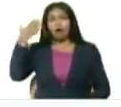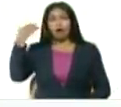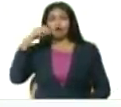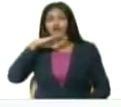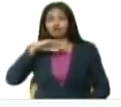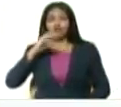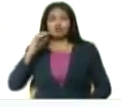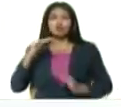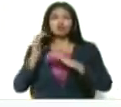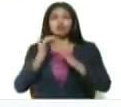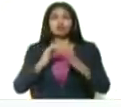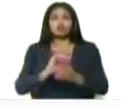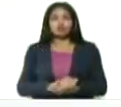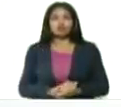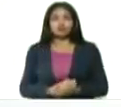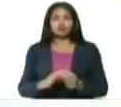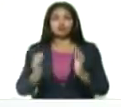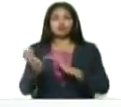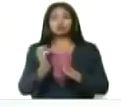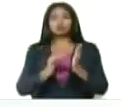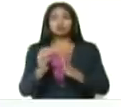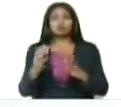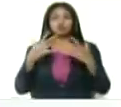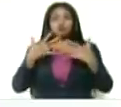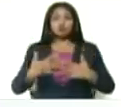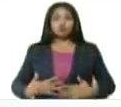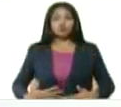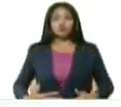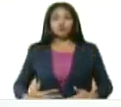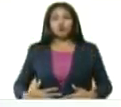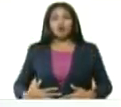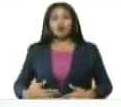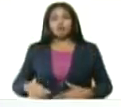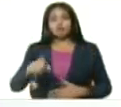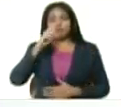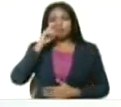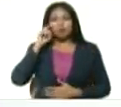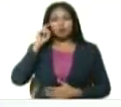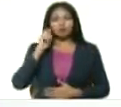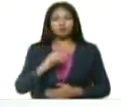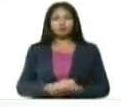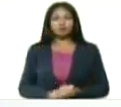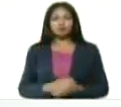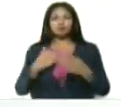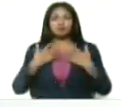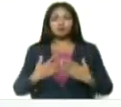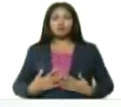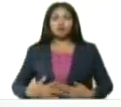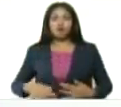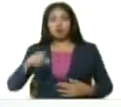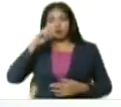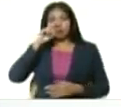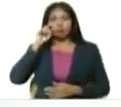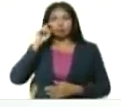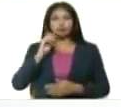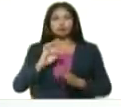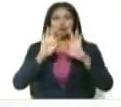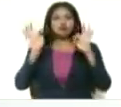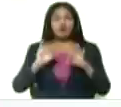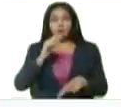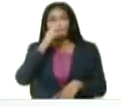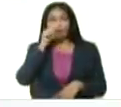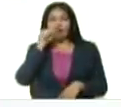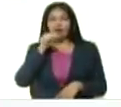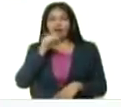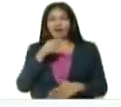Por eso es Jesús el Nazareno, Jesús el de Nazaret, vestido de morado. Era una forma de burlarse